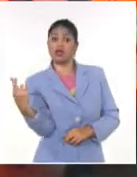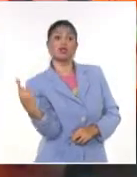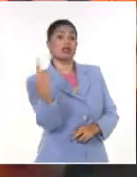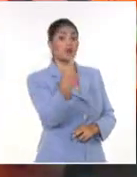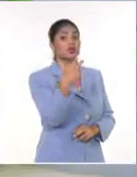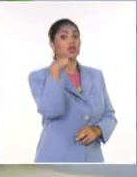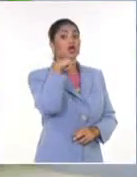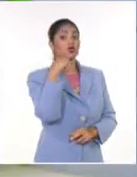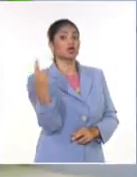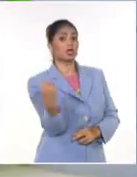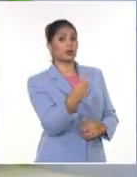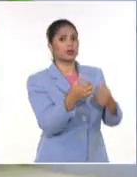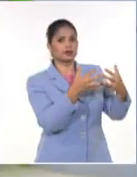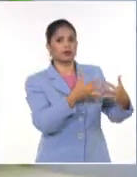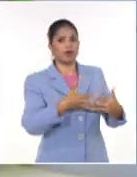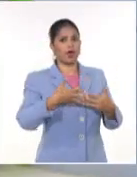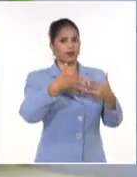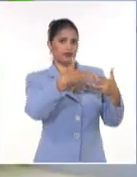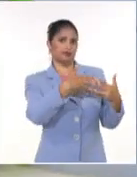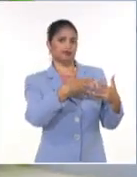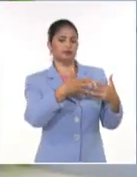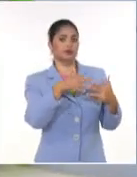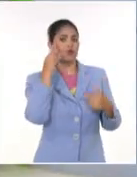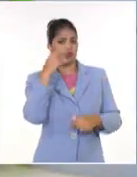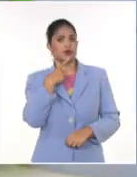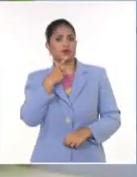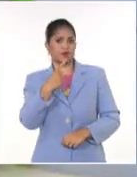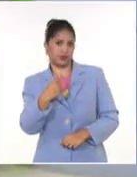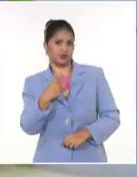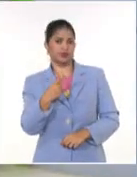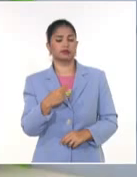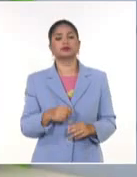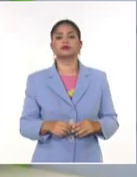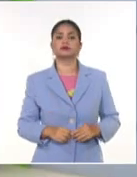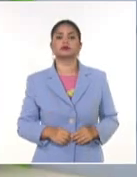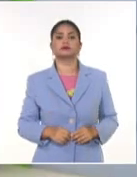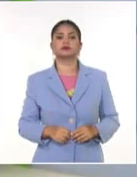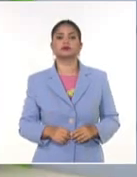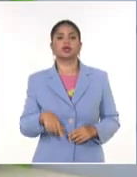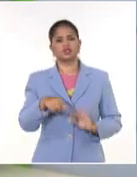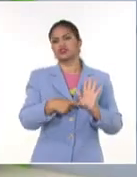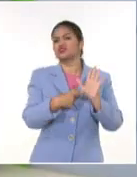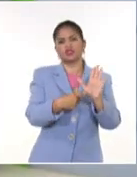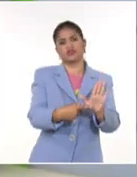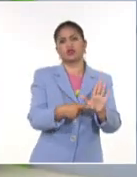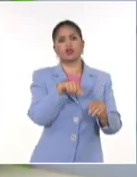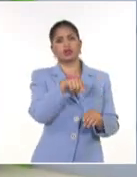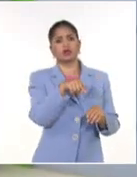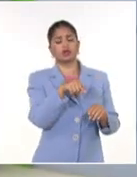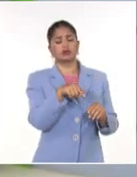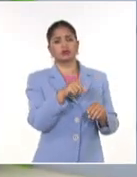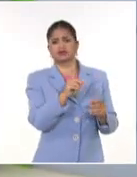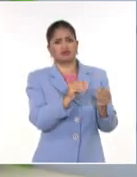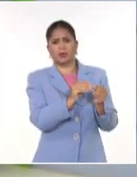Ministerio de Asuntos Exteriores de Rusia, María Zaharova, quien dijo que son una muestra de la decadencia de los